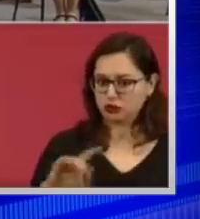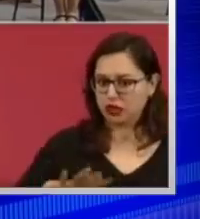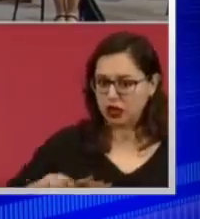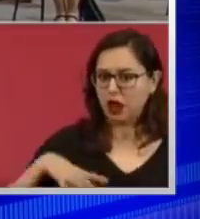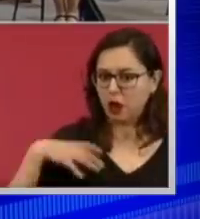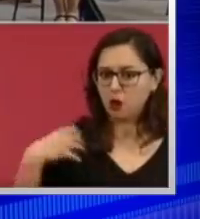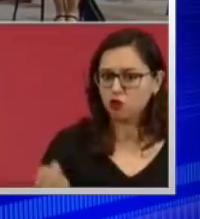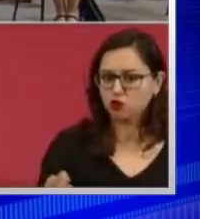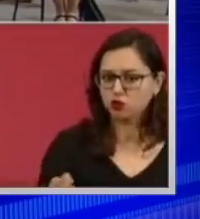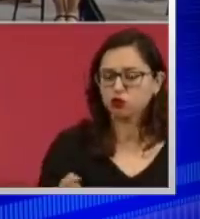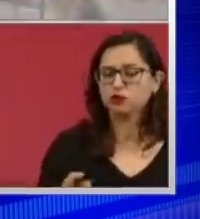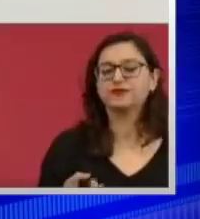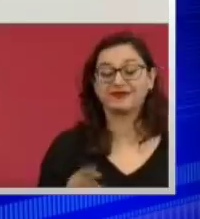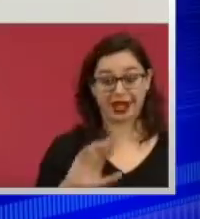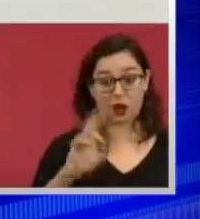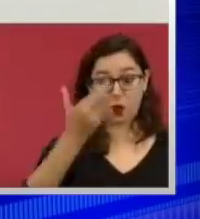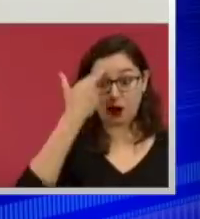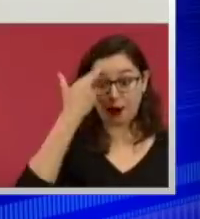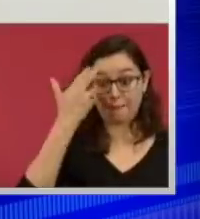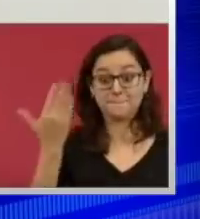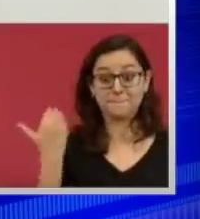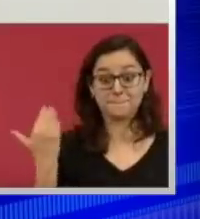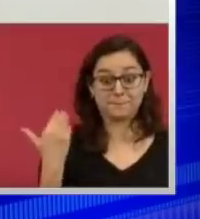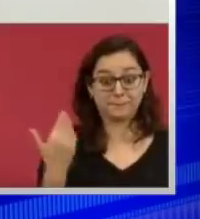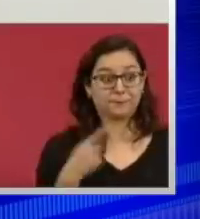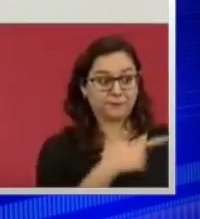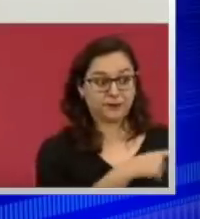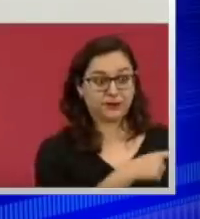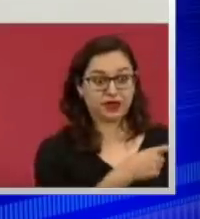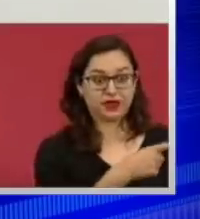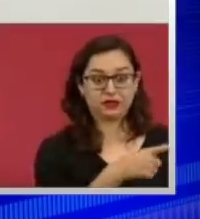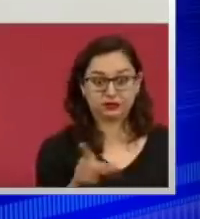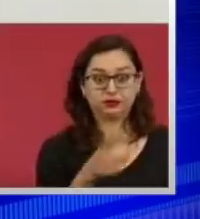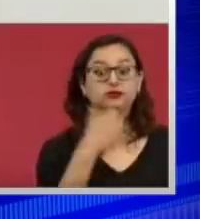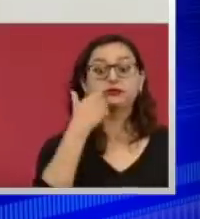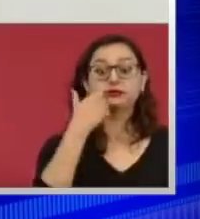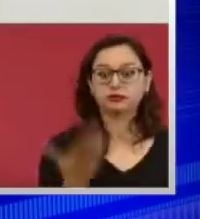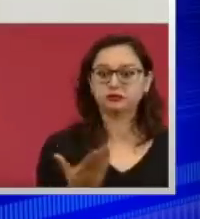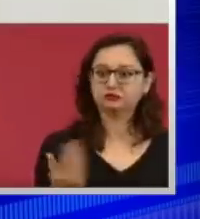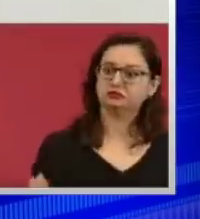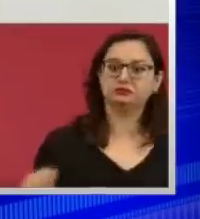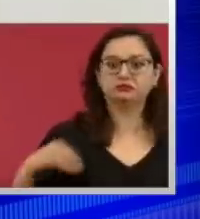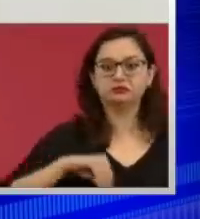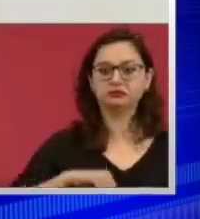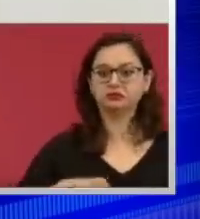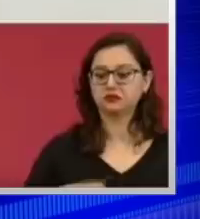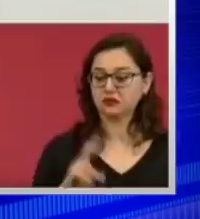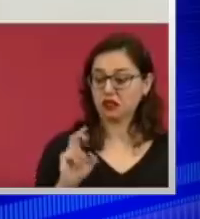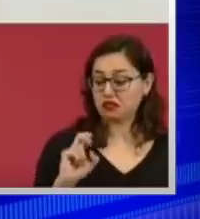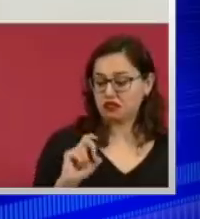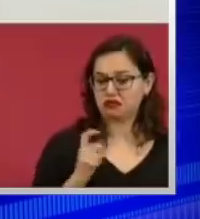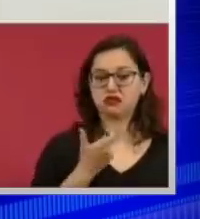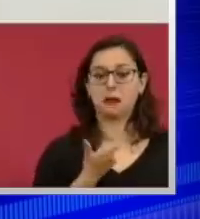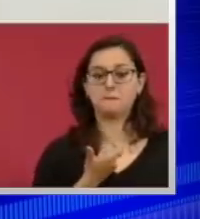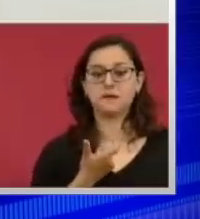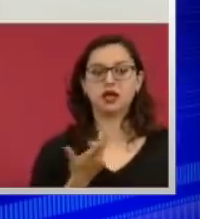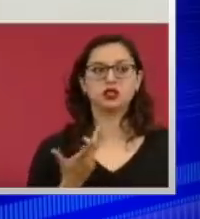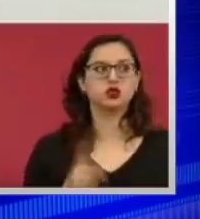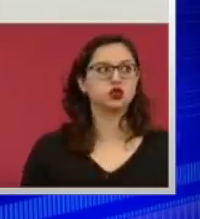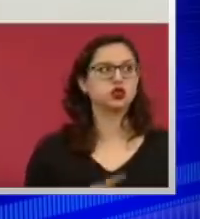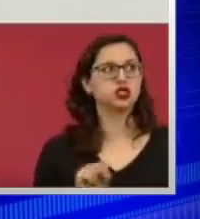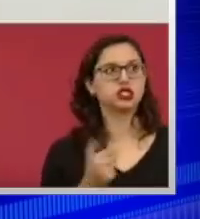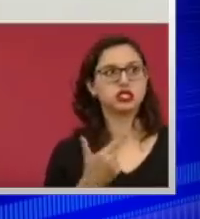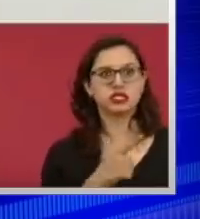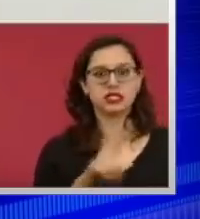hasta 30 pesos algunas gasolineras me acuerdo de shell y